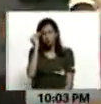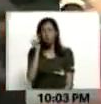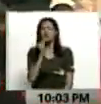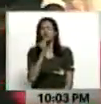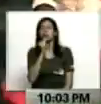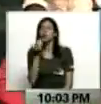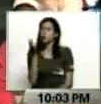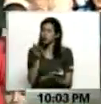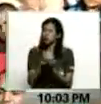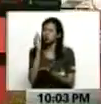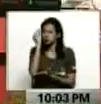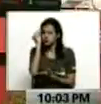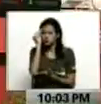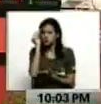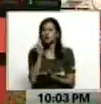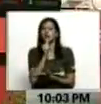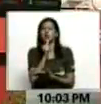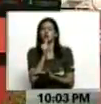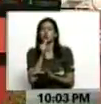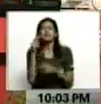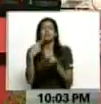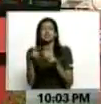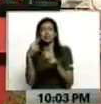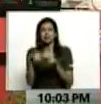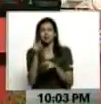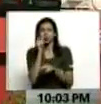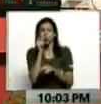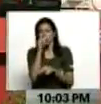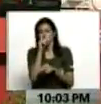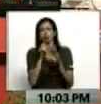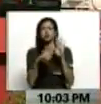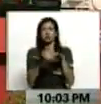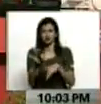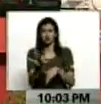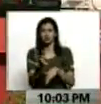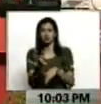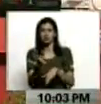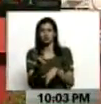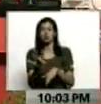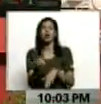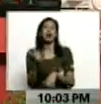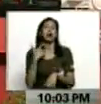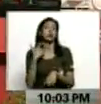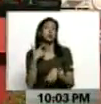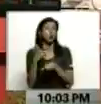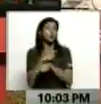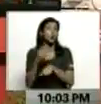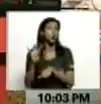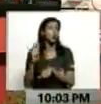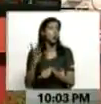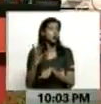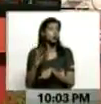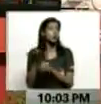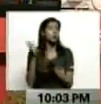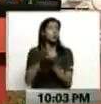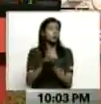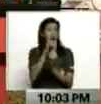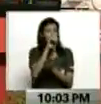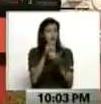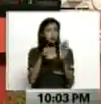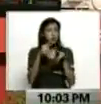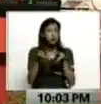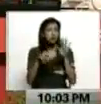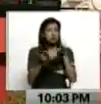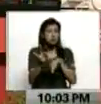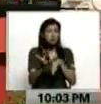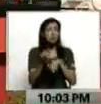piense en los que han caído piense en esa niña de ese niño de 13 años asesinado por la cuarta República cuántos niños de